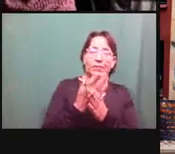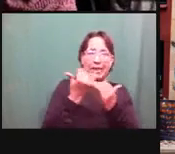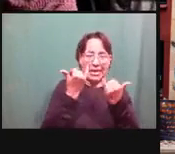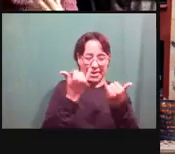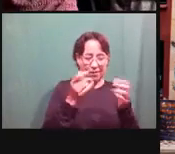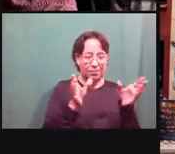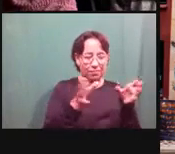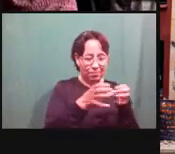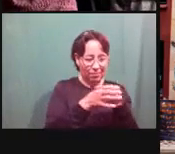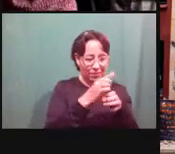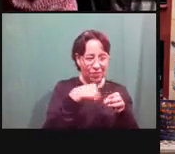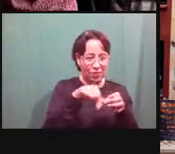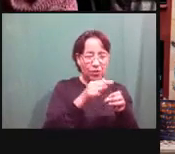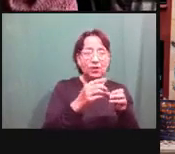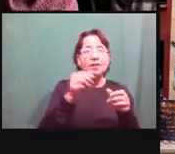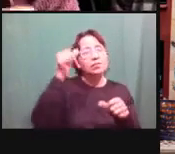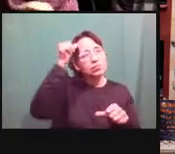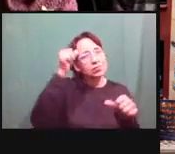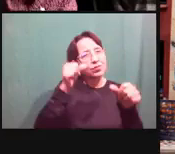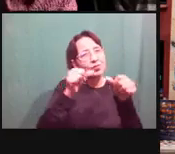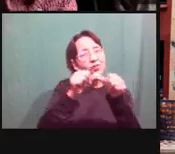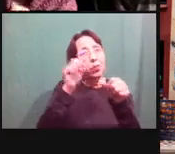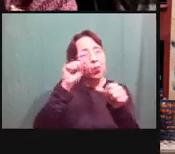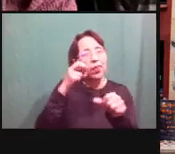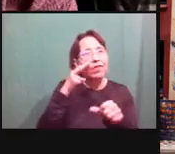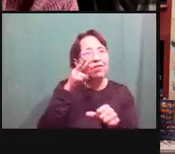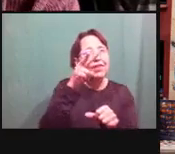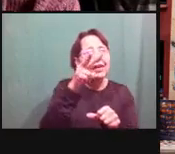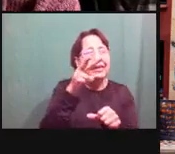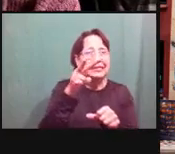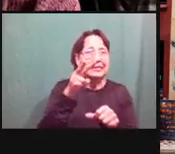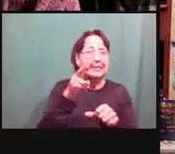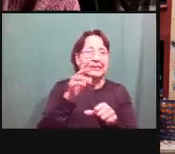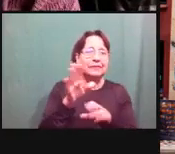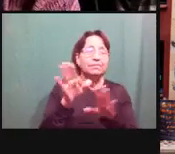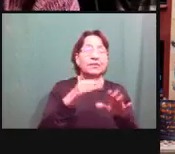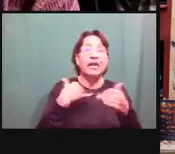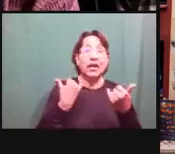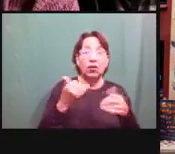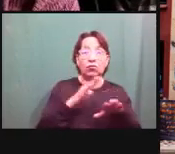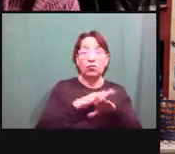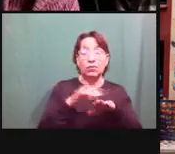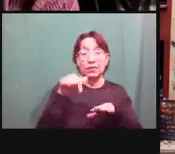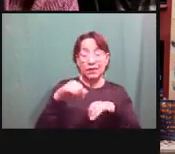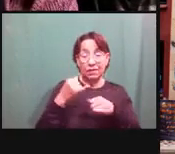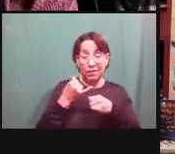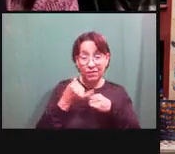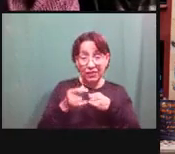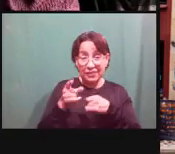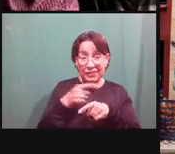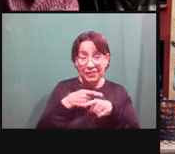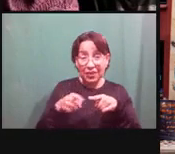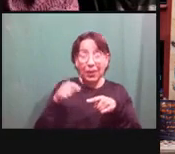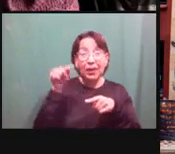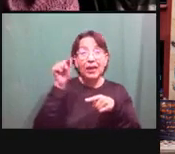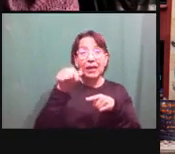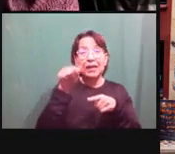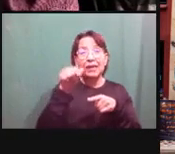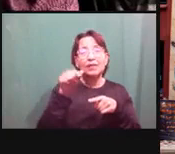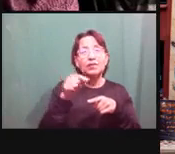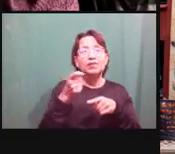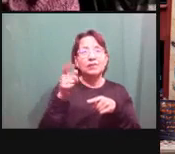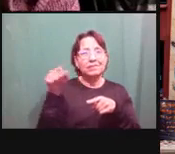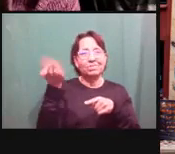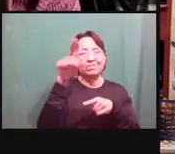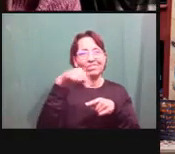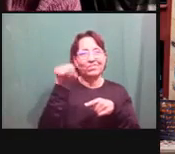y denominamos estas memorias visibles. Finalmente, quiero extenderles una invitación. Este fin de semana vamos a estar acá, justamente en toda